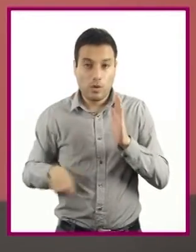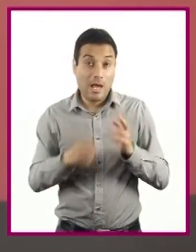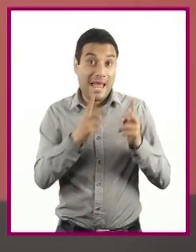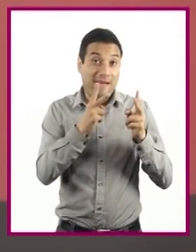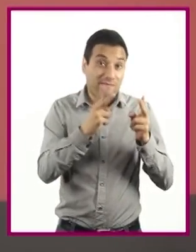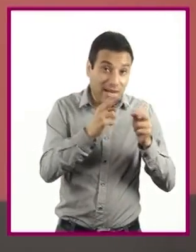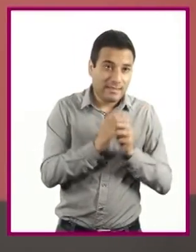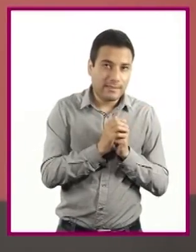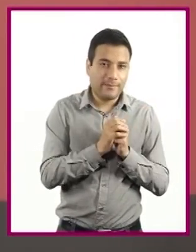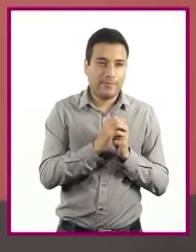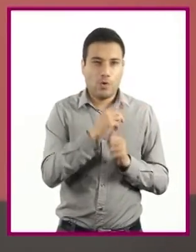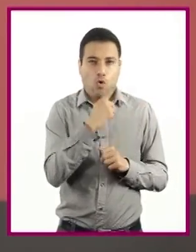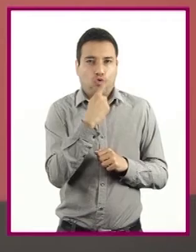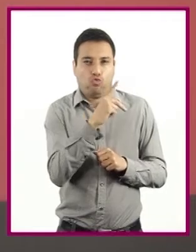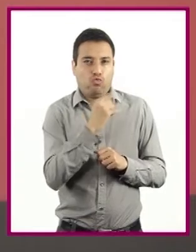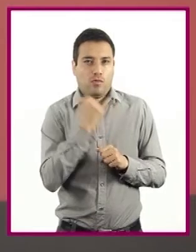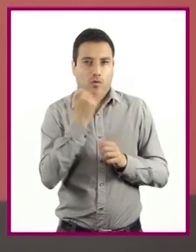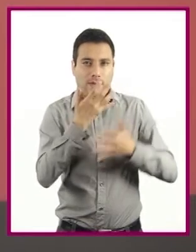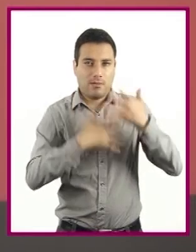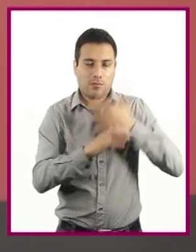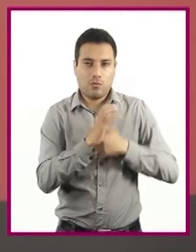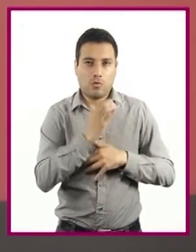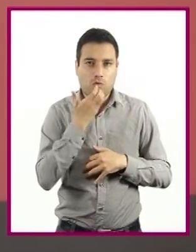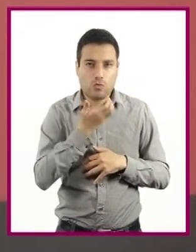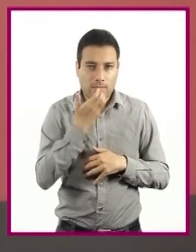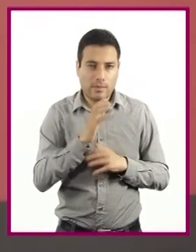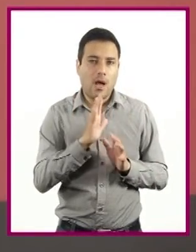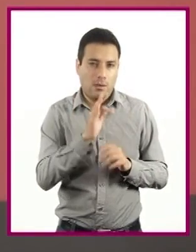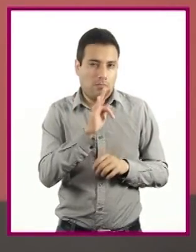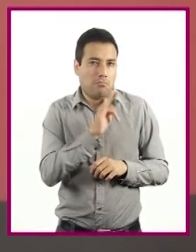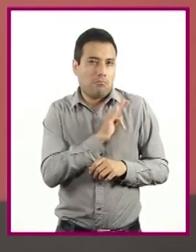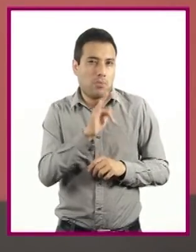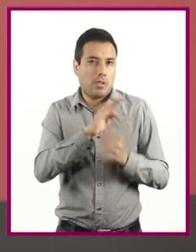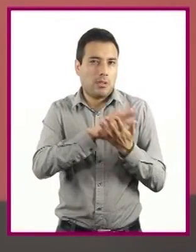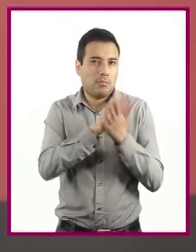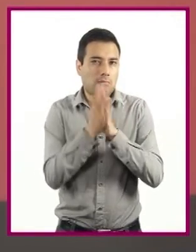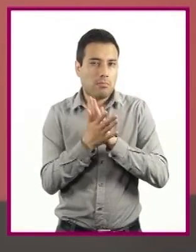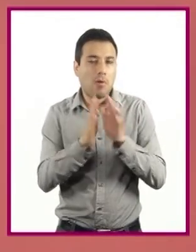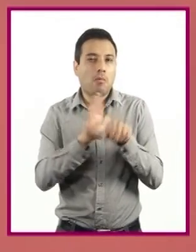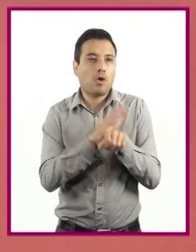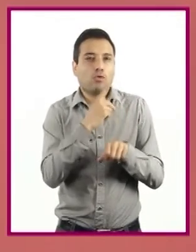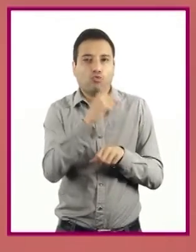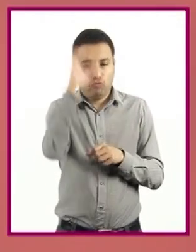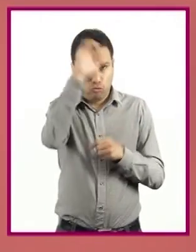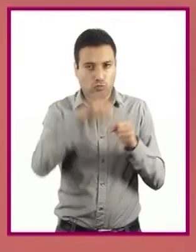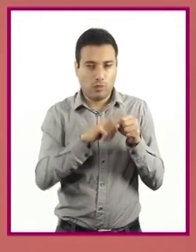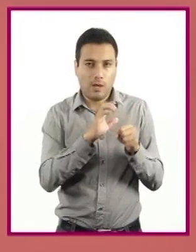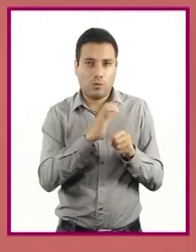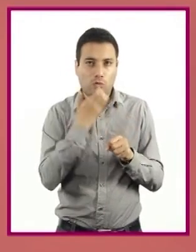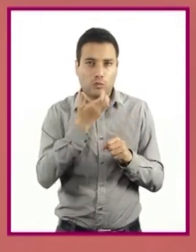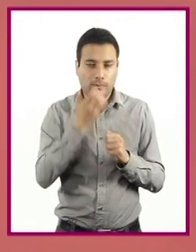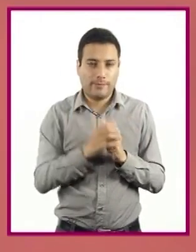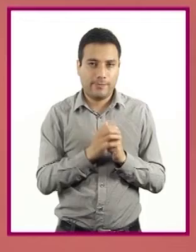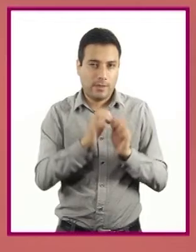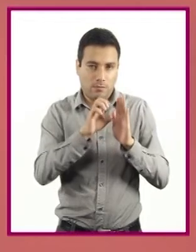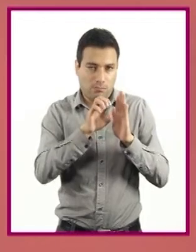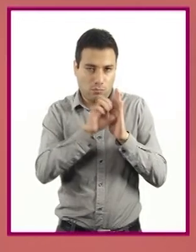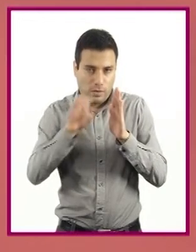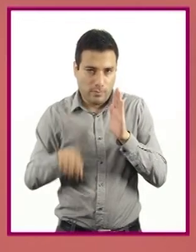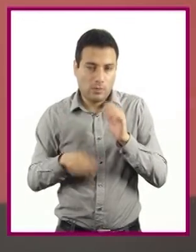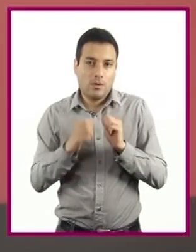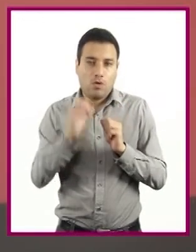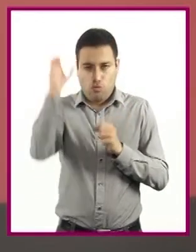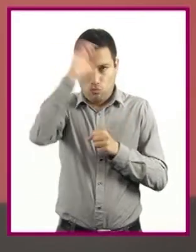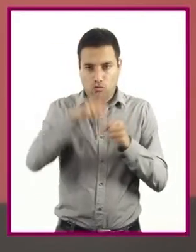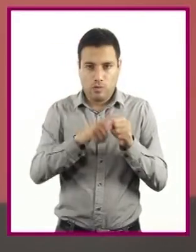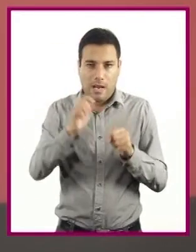idiomáticas, porque estos siempre derivan de la sabiduría e imaginación popular. Las imágenes varían de una